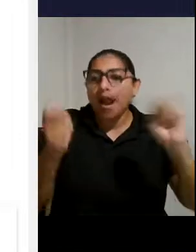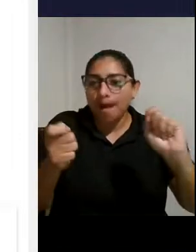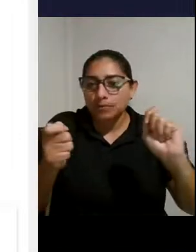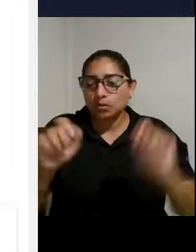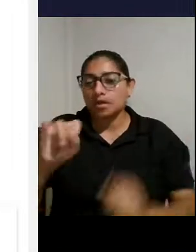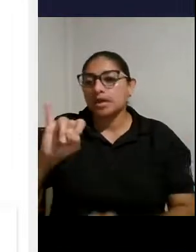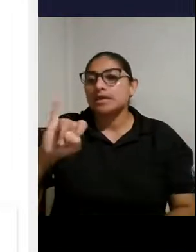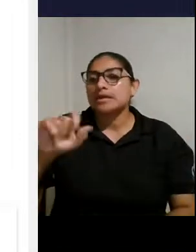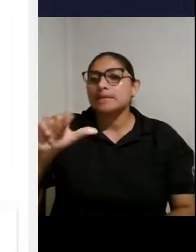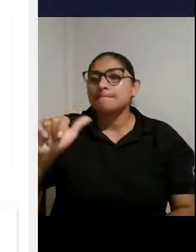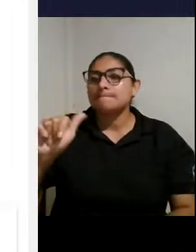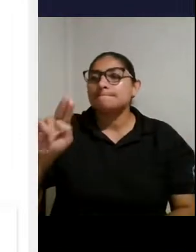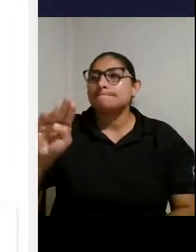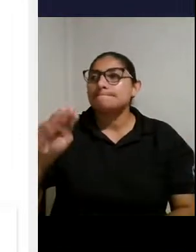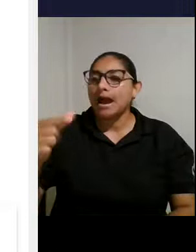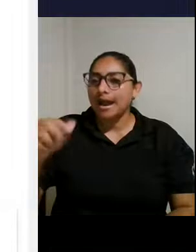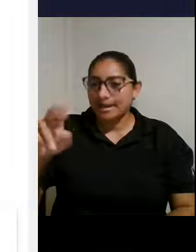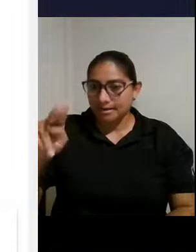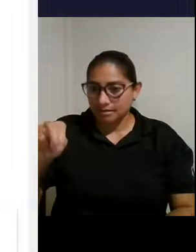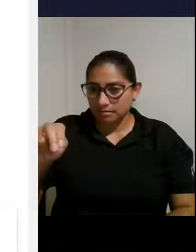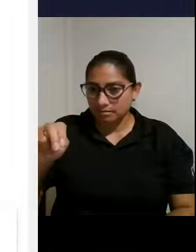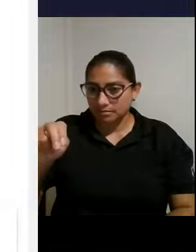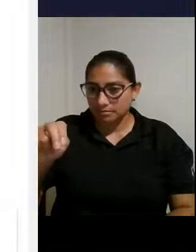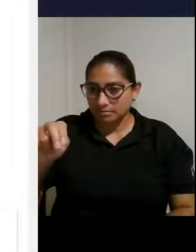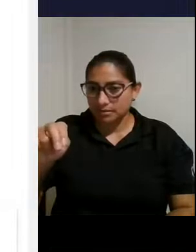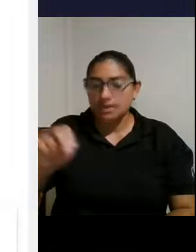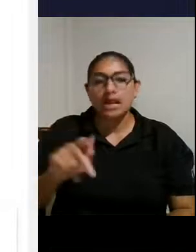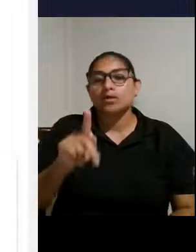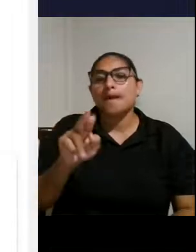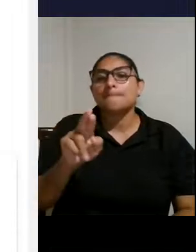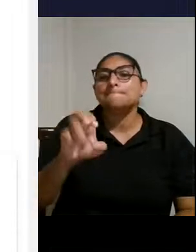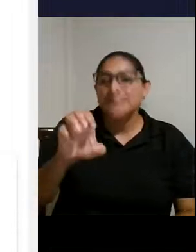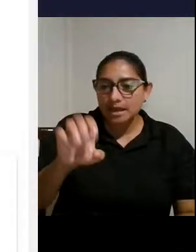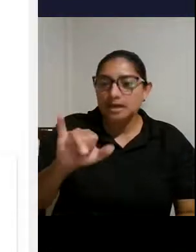cuando nosotros hacemos esa división, nos va a dar una razón.